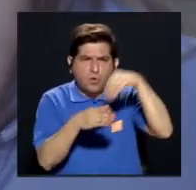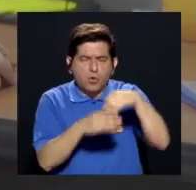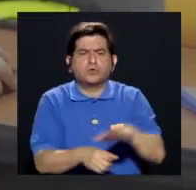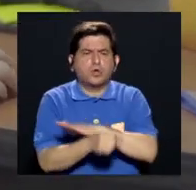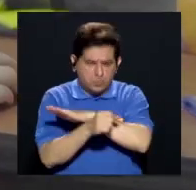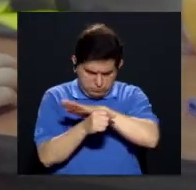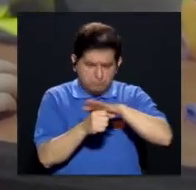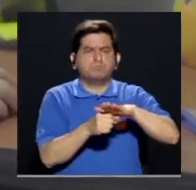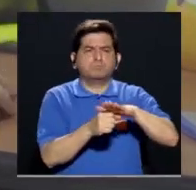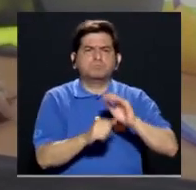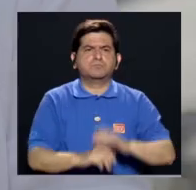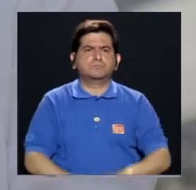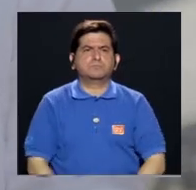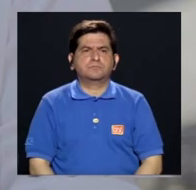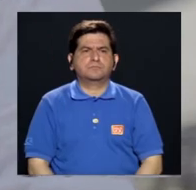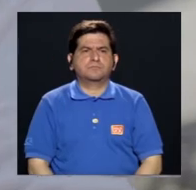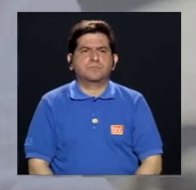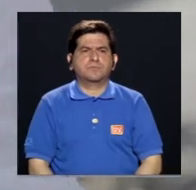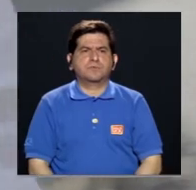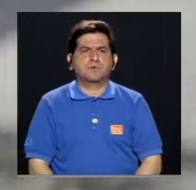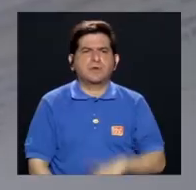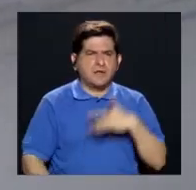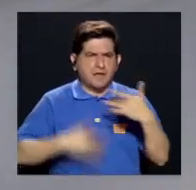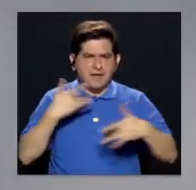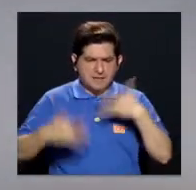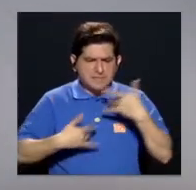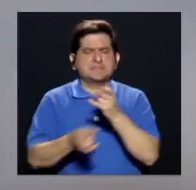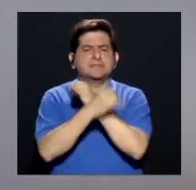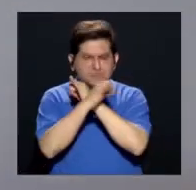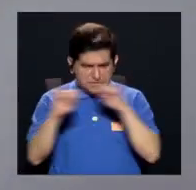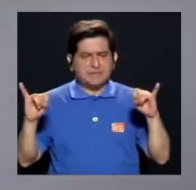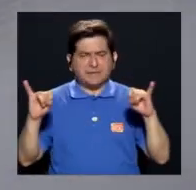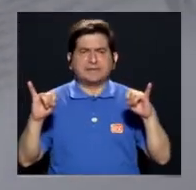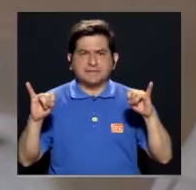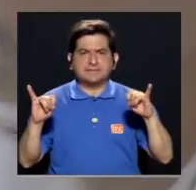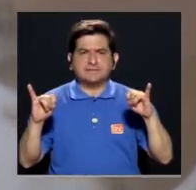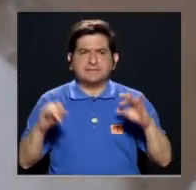bastante completo. La sensación de independencia.